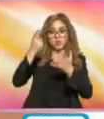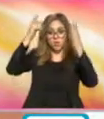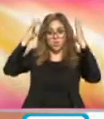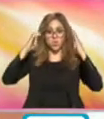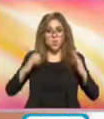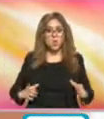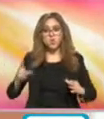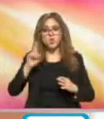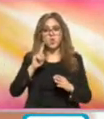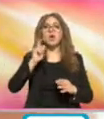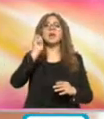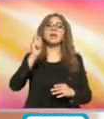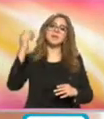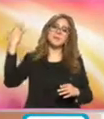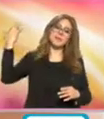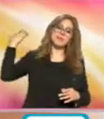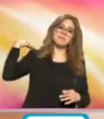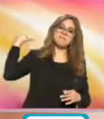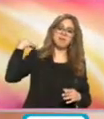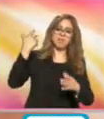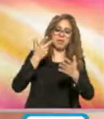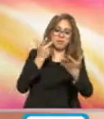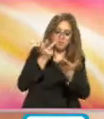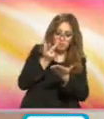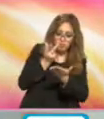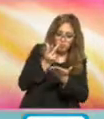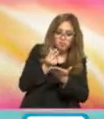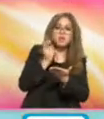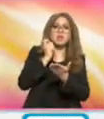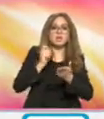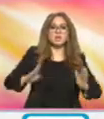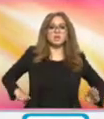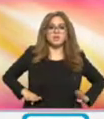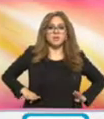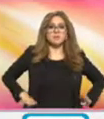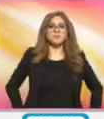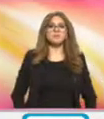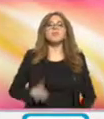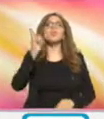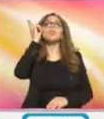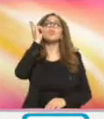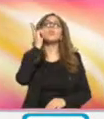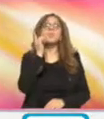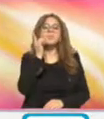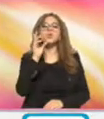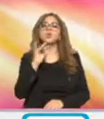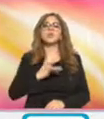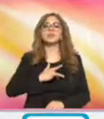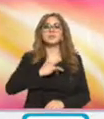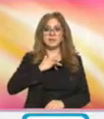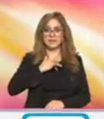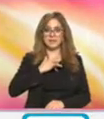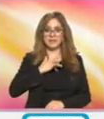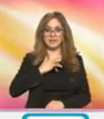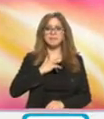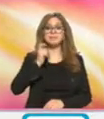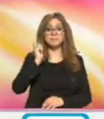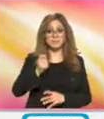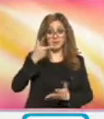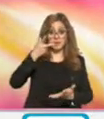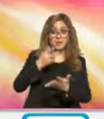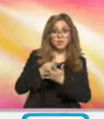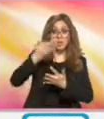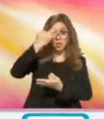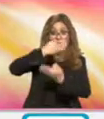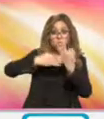que se pone un bloqueo en la espalda y únicamente anestesiamos de la cintura para abajo. Eso calma a pues muchísimas bueno, personas. Claro, claro. No necesitamos una anestesia general